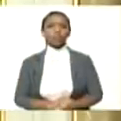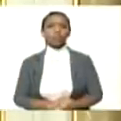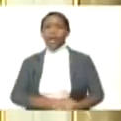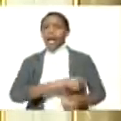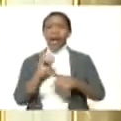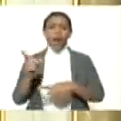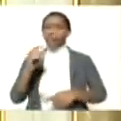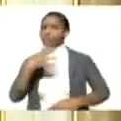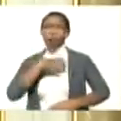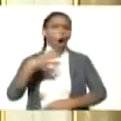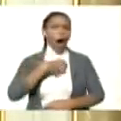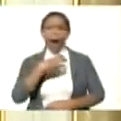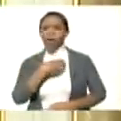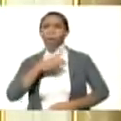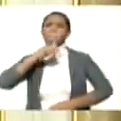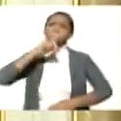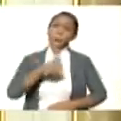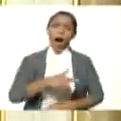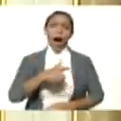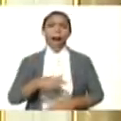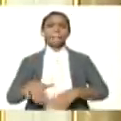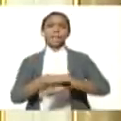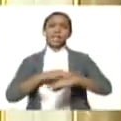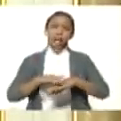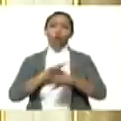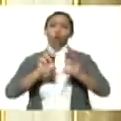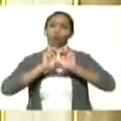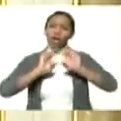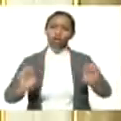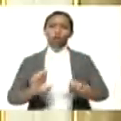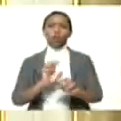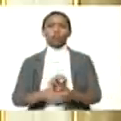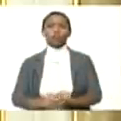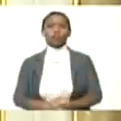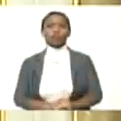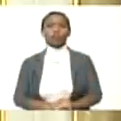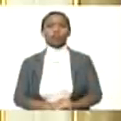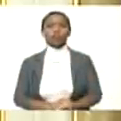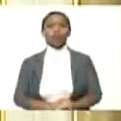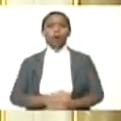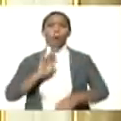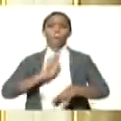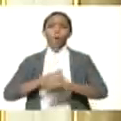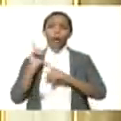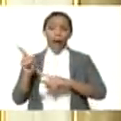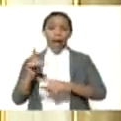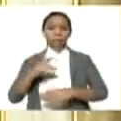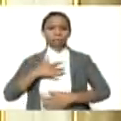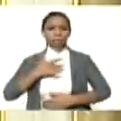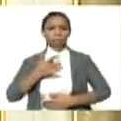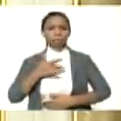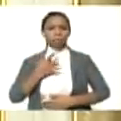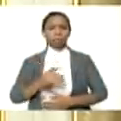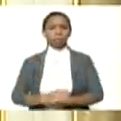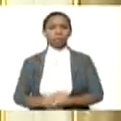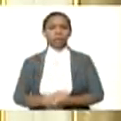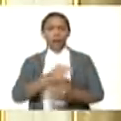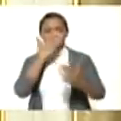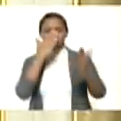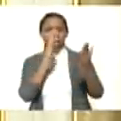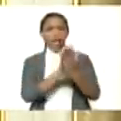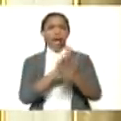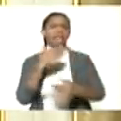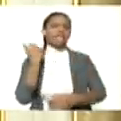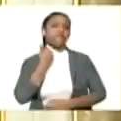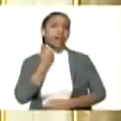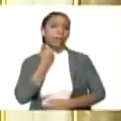era que no le podía quedar mal en el Ministerio de Educación, porque él sentía que enfrentando la